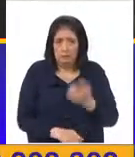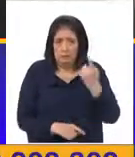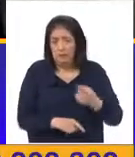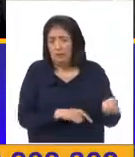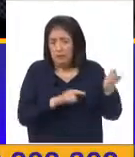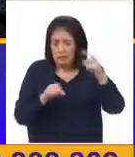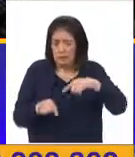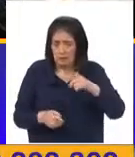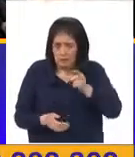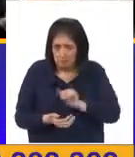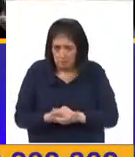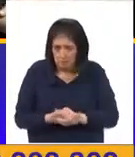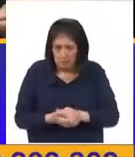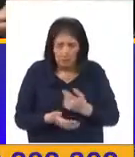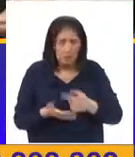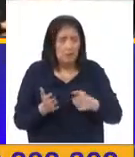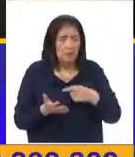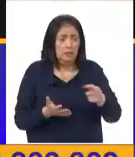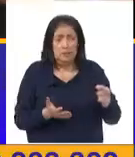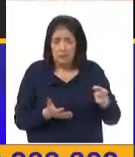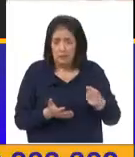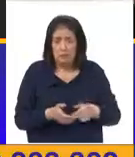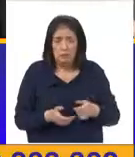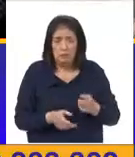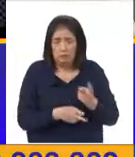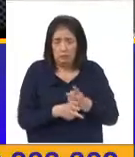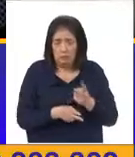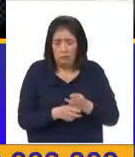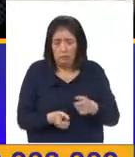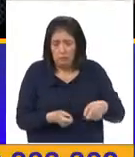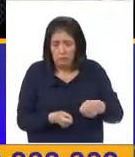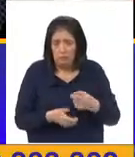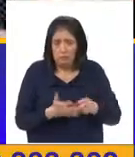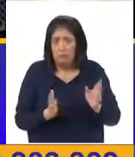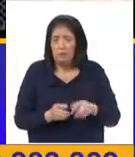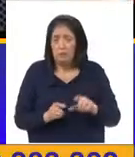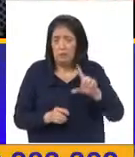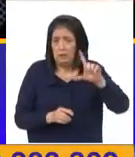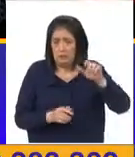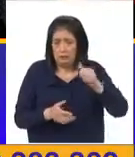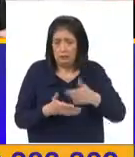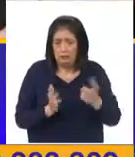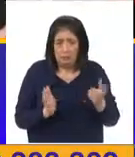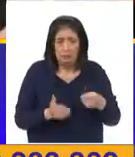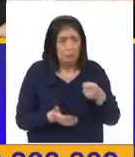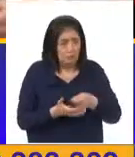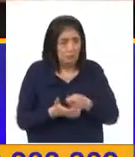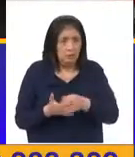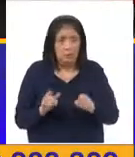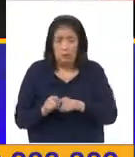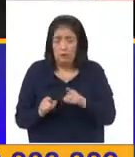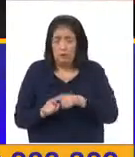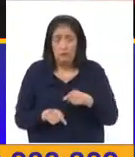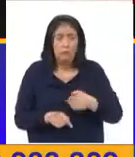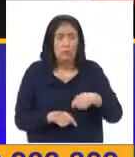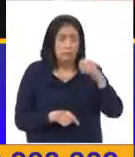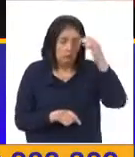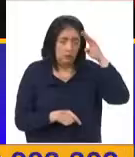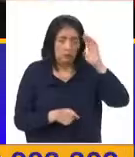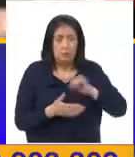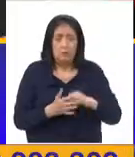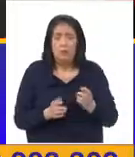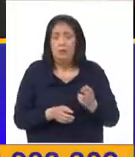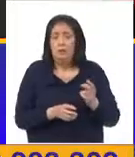vengan los ronderos que van a ser los militantes de Perú Libre, por supuesto, a sueldo, ¿no? Para hacer lo mismo que hace en Cuba. Comité de Defensa